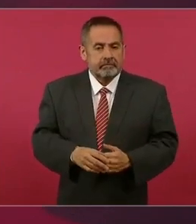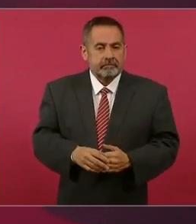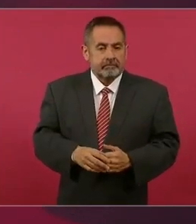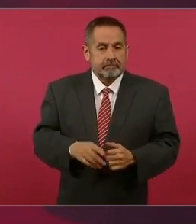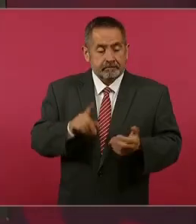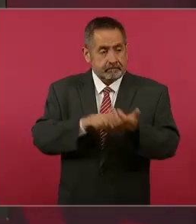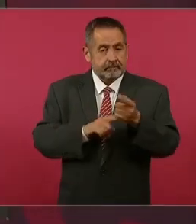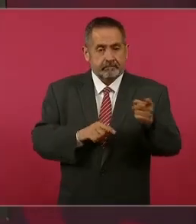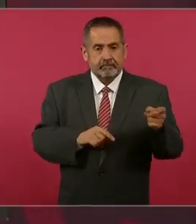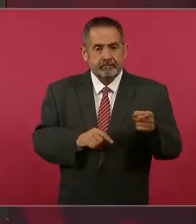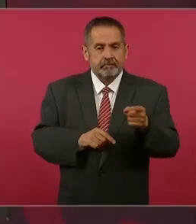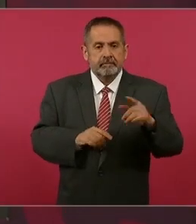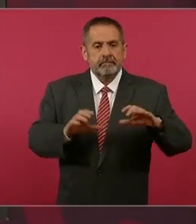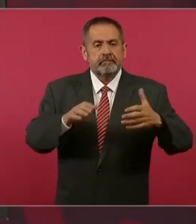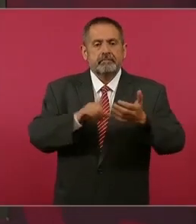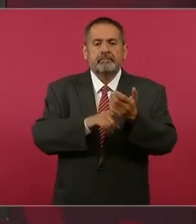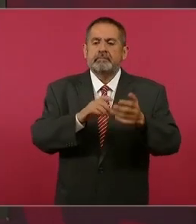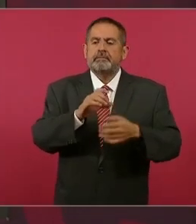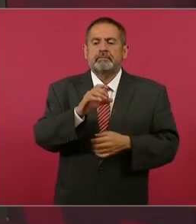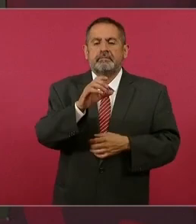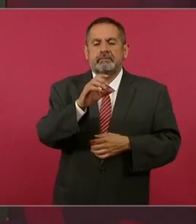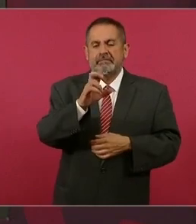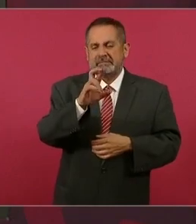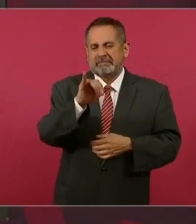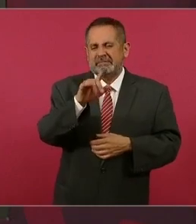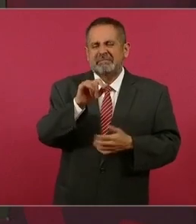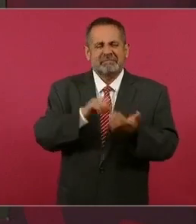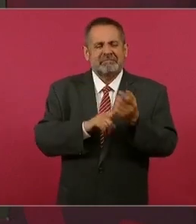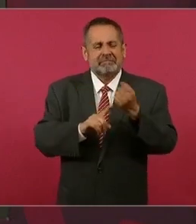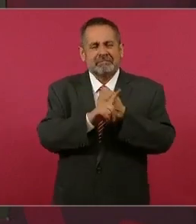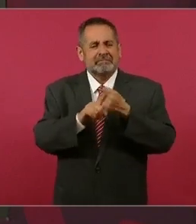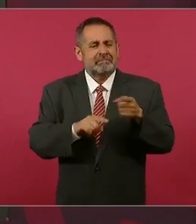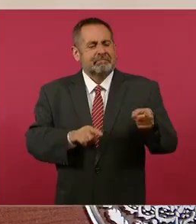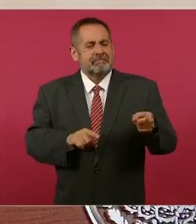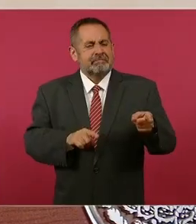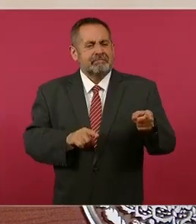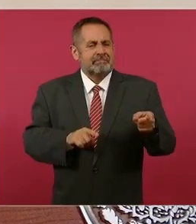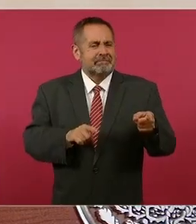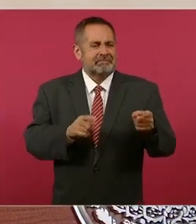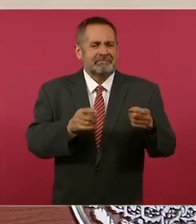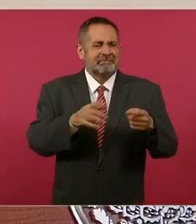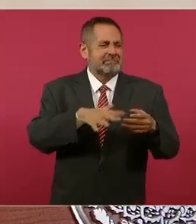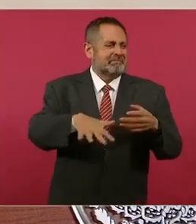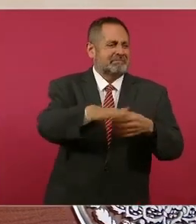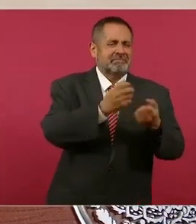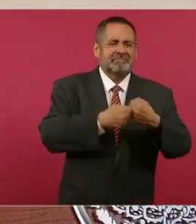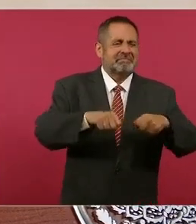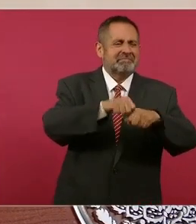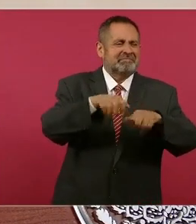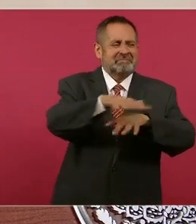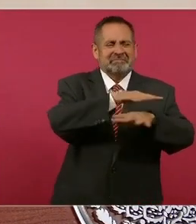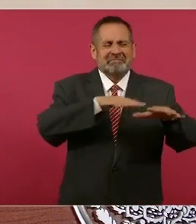Hay una crisis, hay una descomposición social,